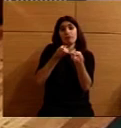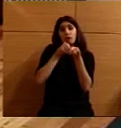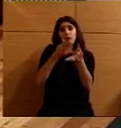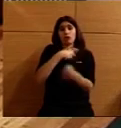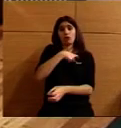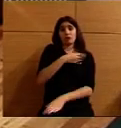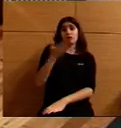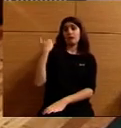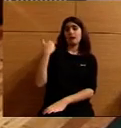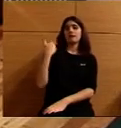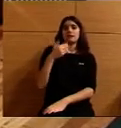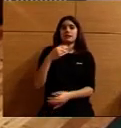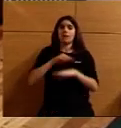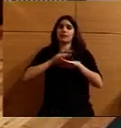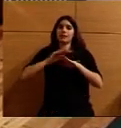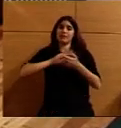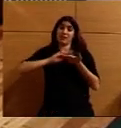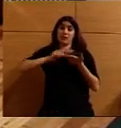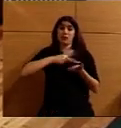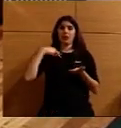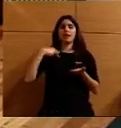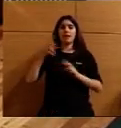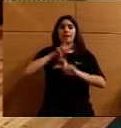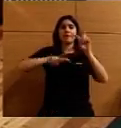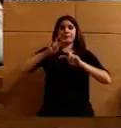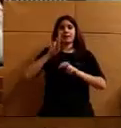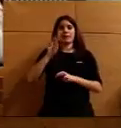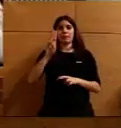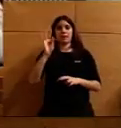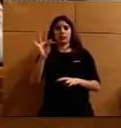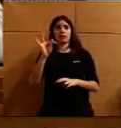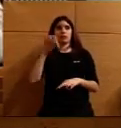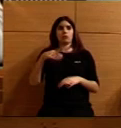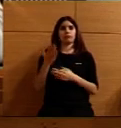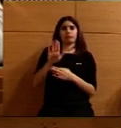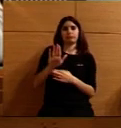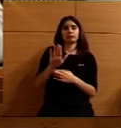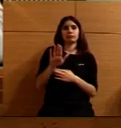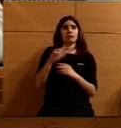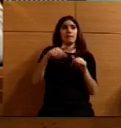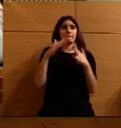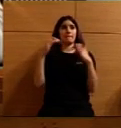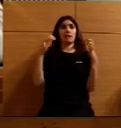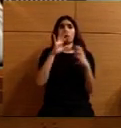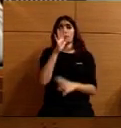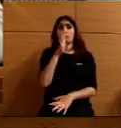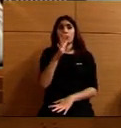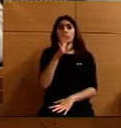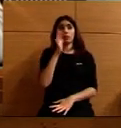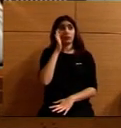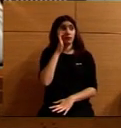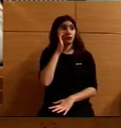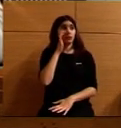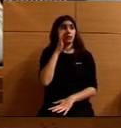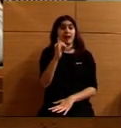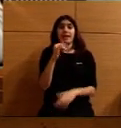anterior Comisión de Administración General, la modificación de la RPT que traemos al Pleno se plantea porque